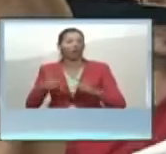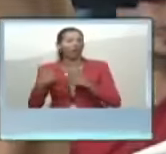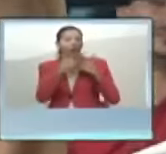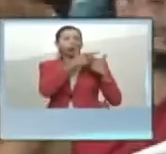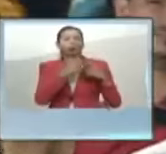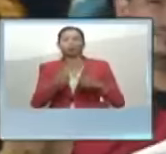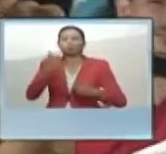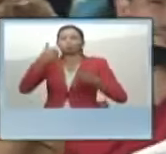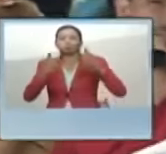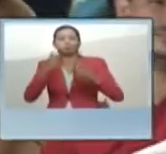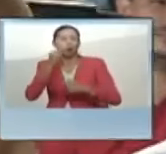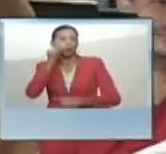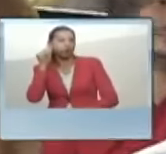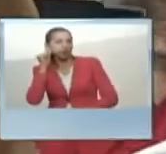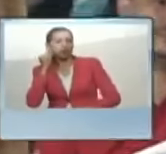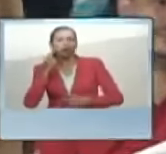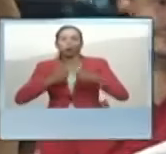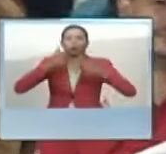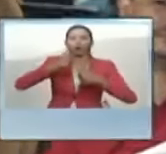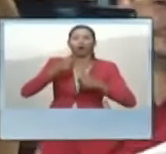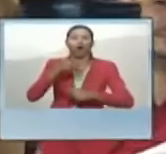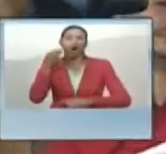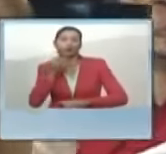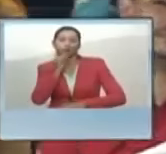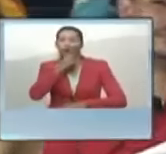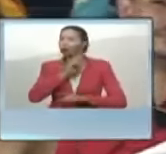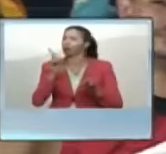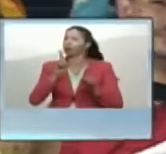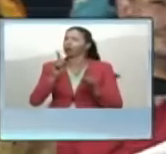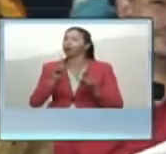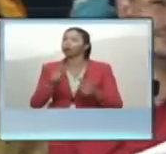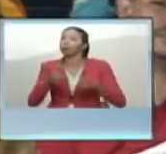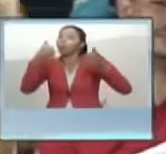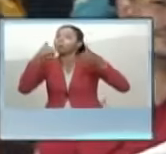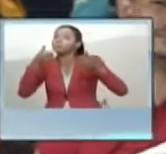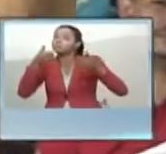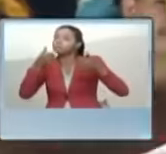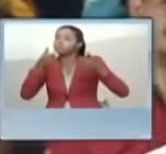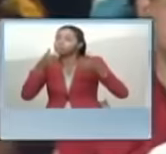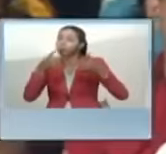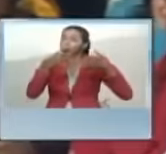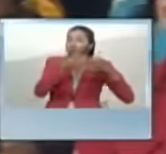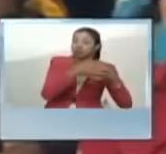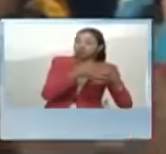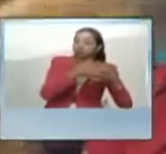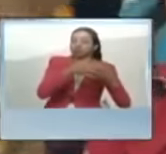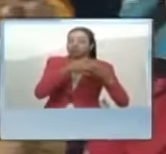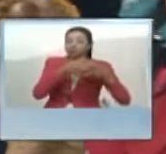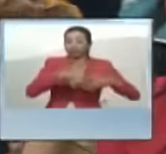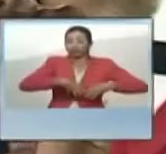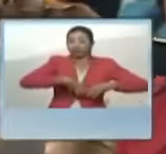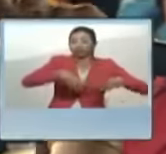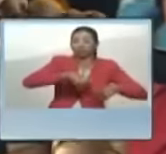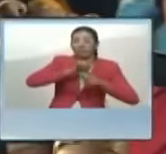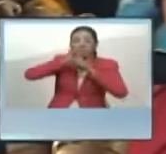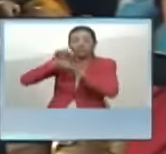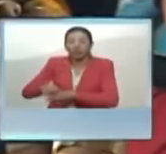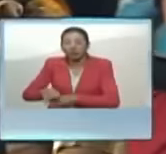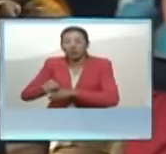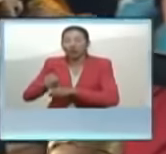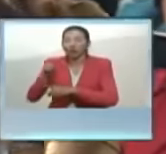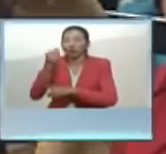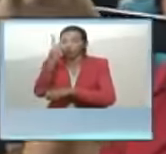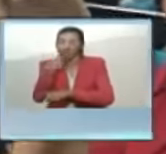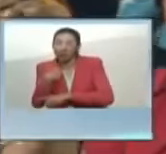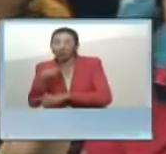generación, nuestra lucha es de clase, nuestra lucha es de nosotros, la clase proletaria, la clase explotada por todos los opresores